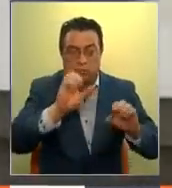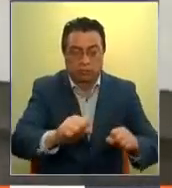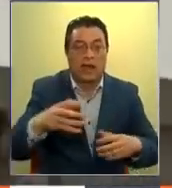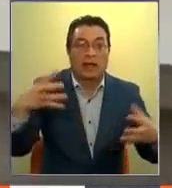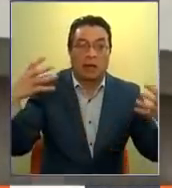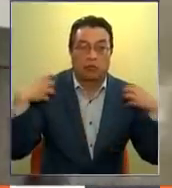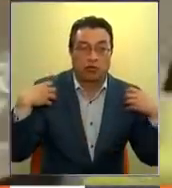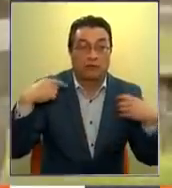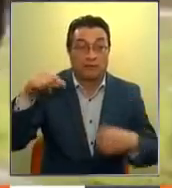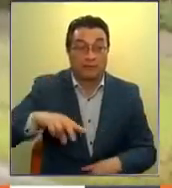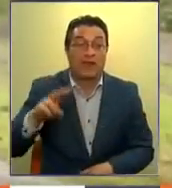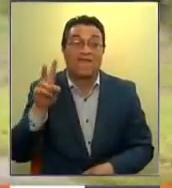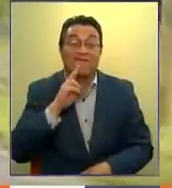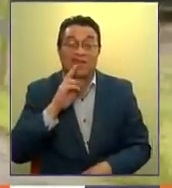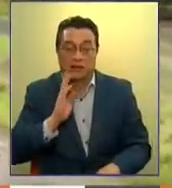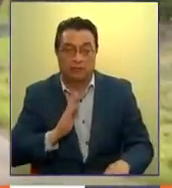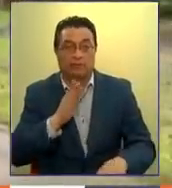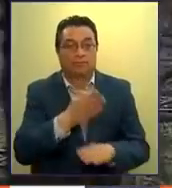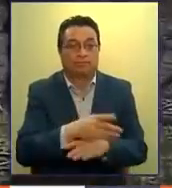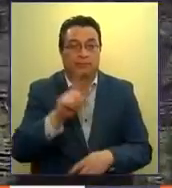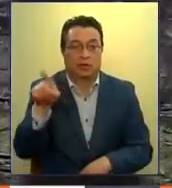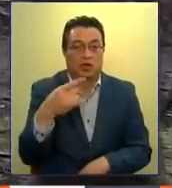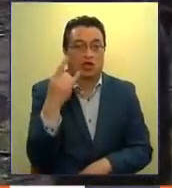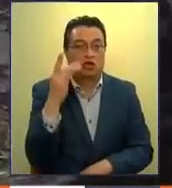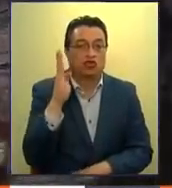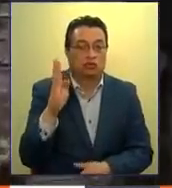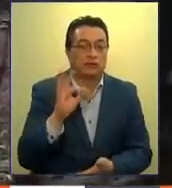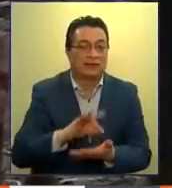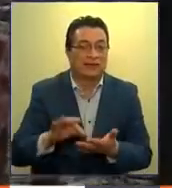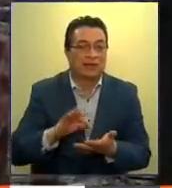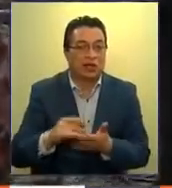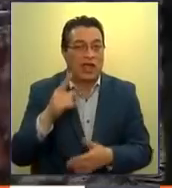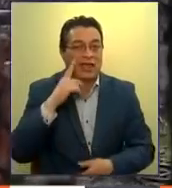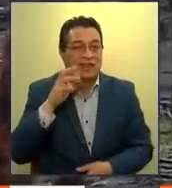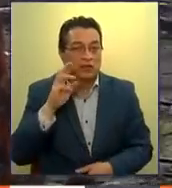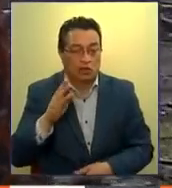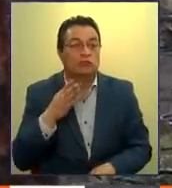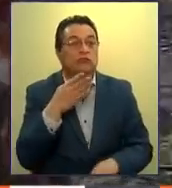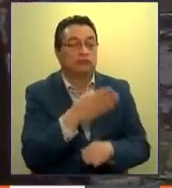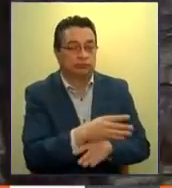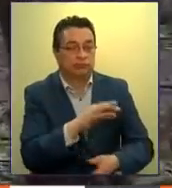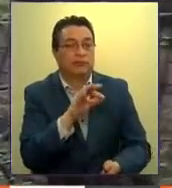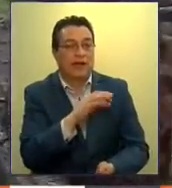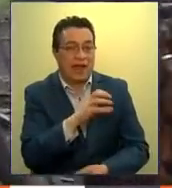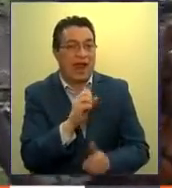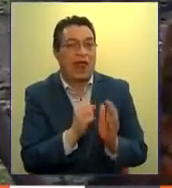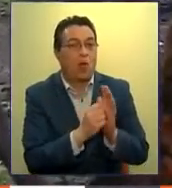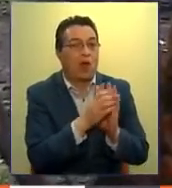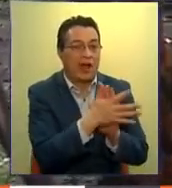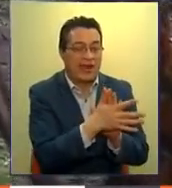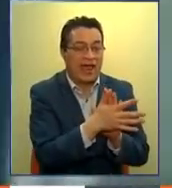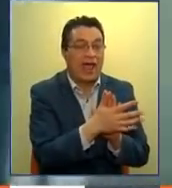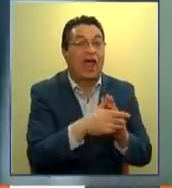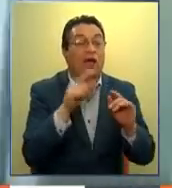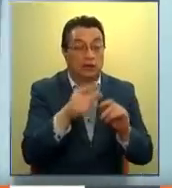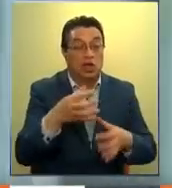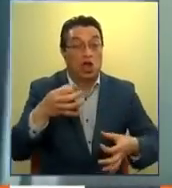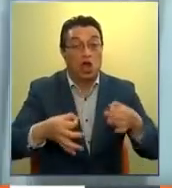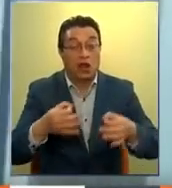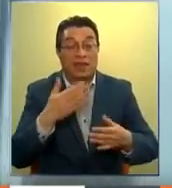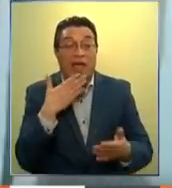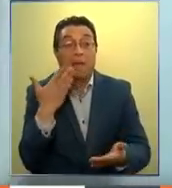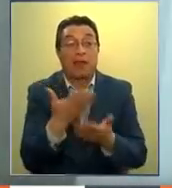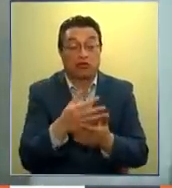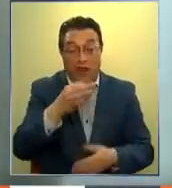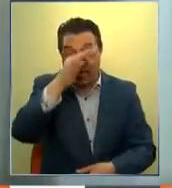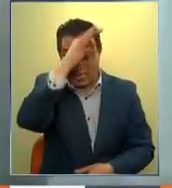Este viernes se espera la visita del subsecretario del Interior a la región de la Araucanía, mientras que la Corte de Apelaciones de Temuco rechazó